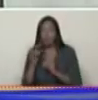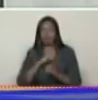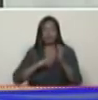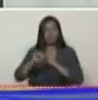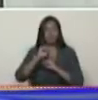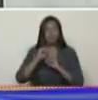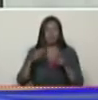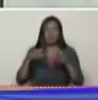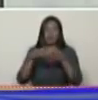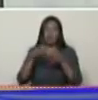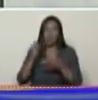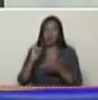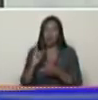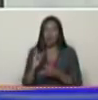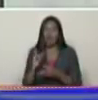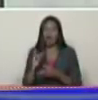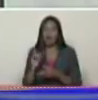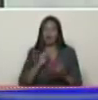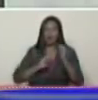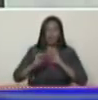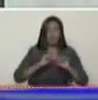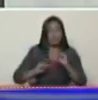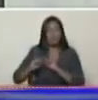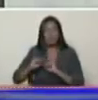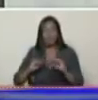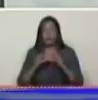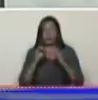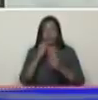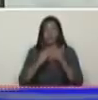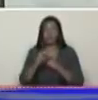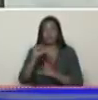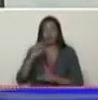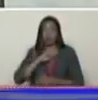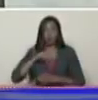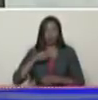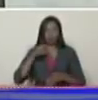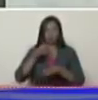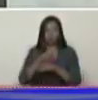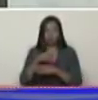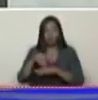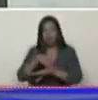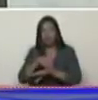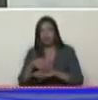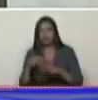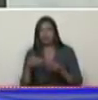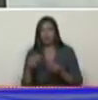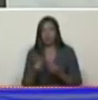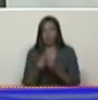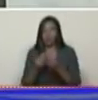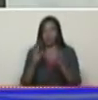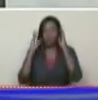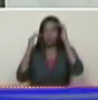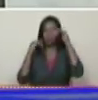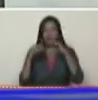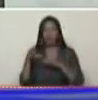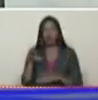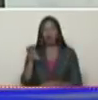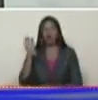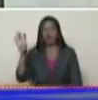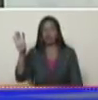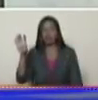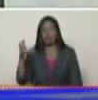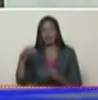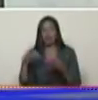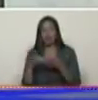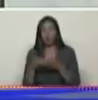y es un modelo que está justamente desplegado. Y este fin de semana nosotros vamos a estar nuevamente concentrados en el país con los